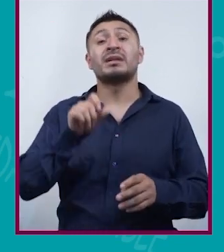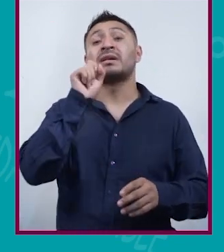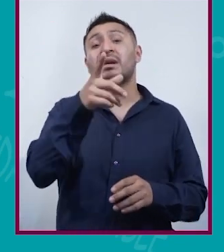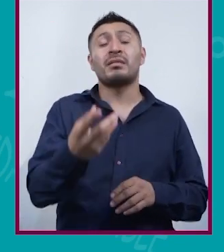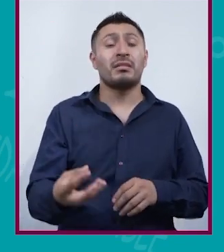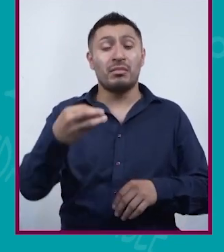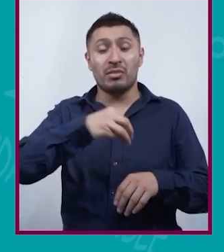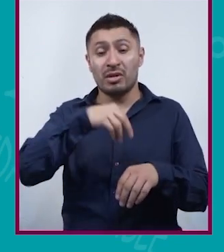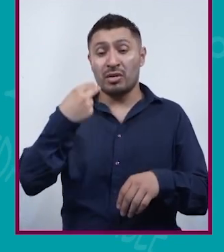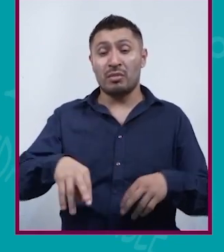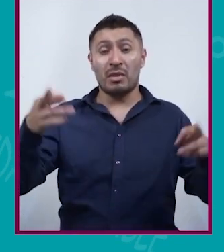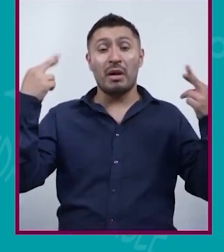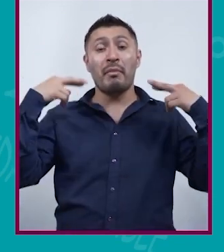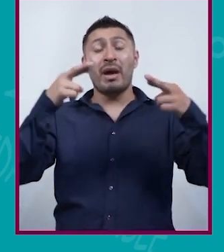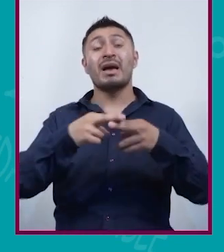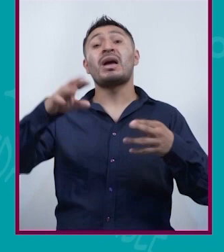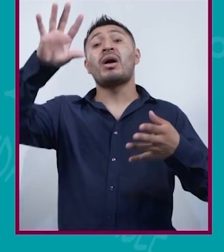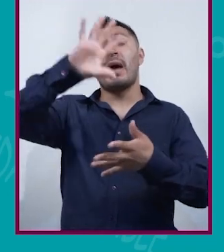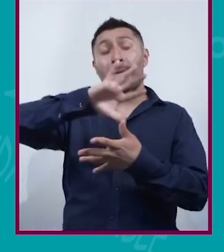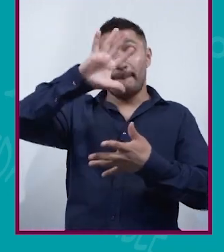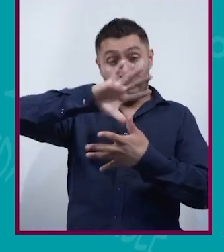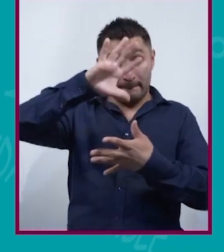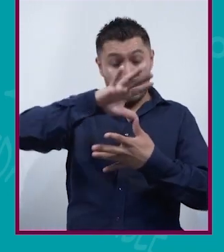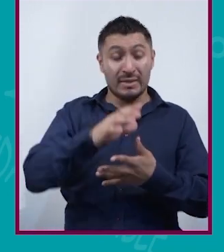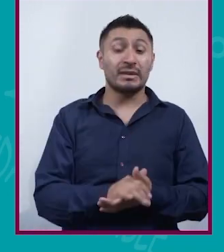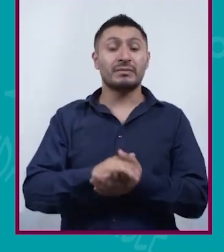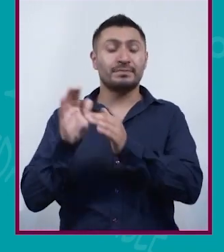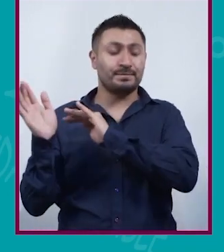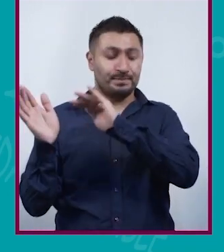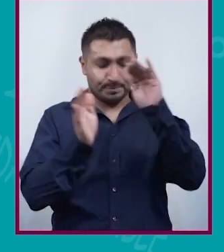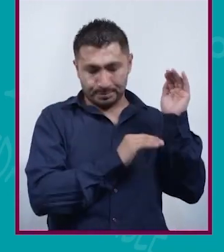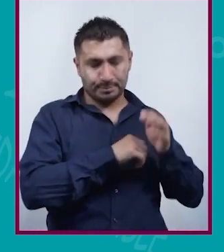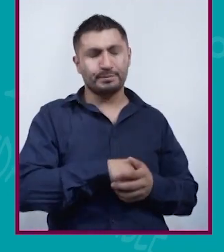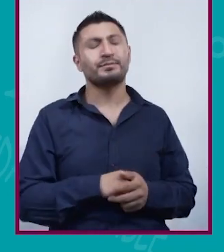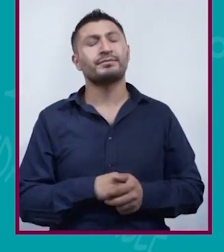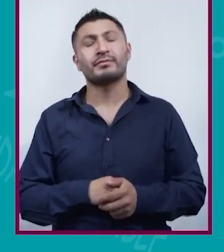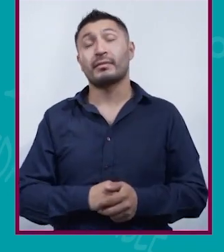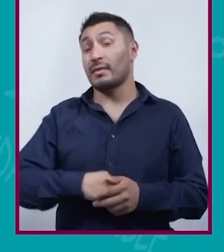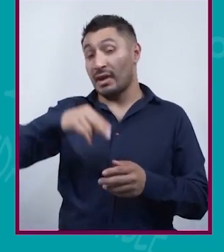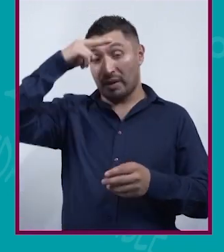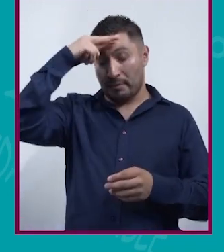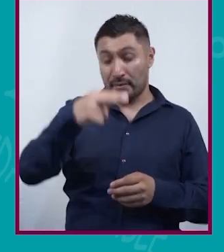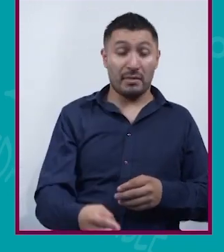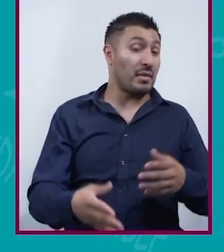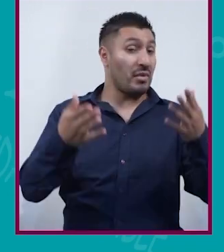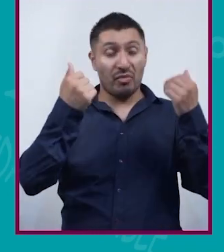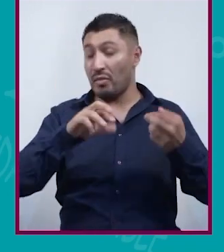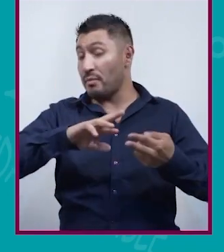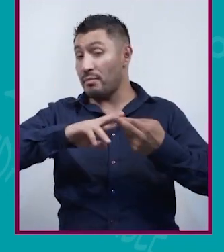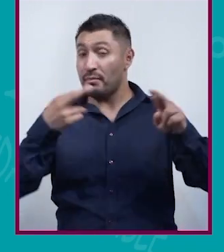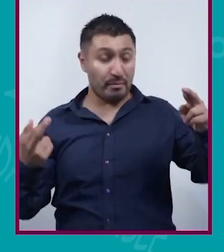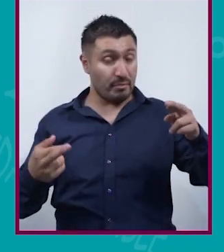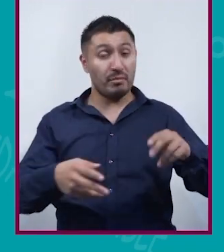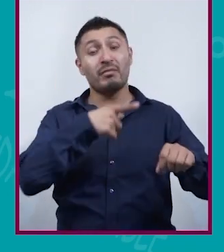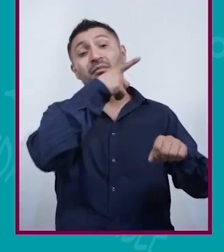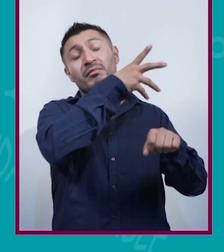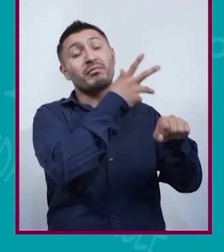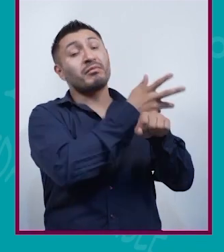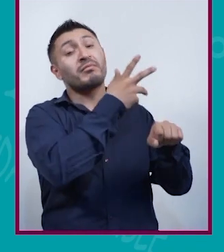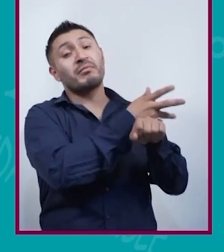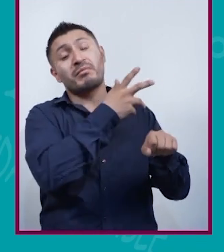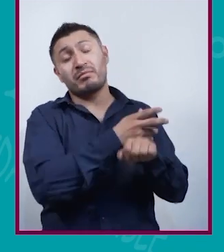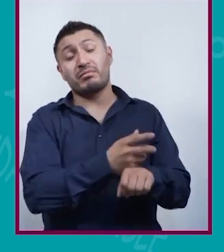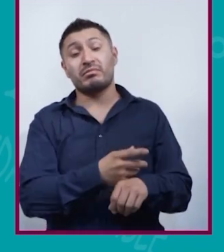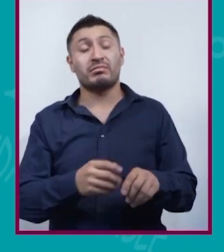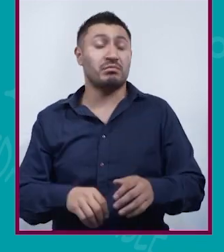se le había nombrado Maestro de América. Por otro lado, México no tenía relaciones con